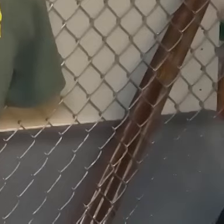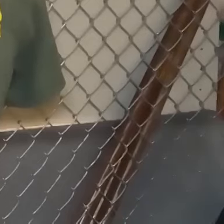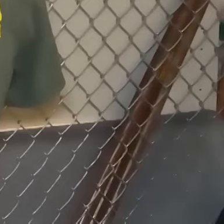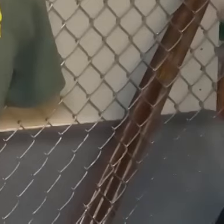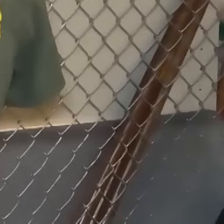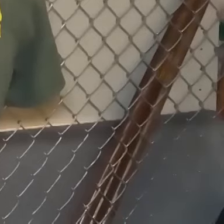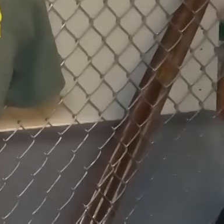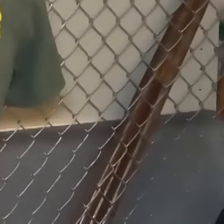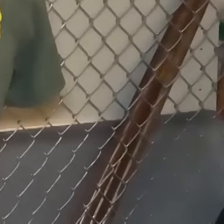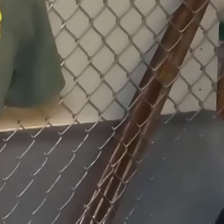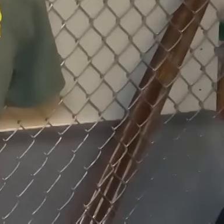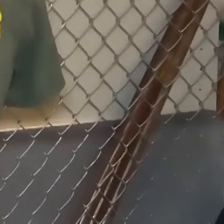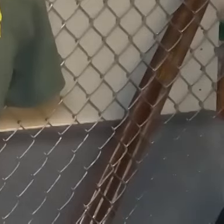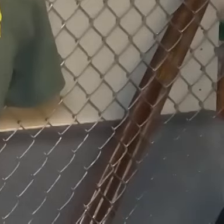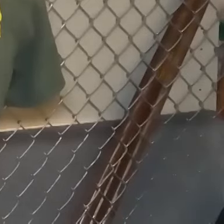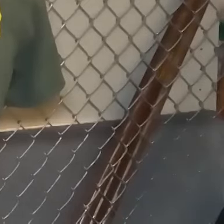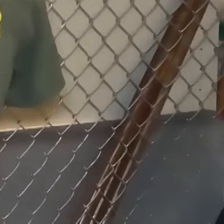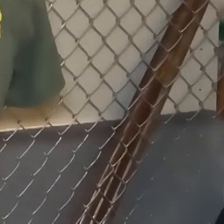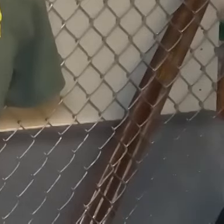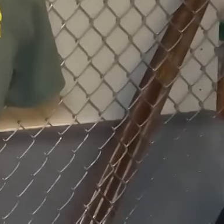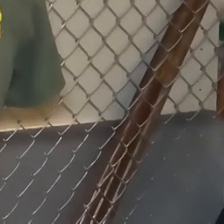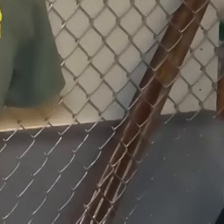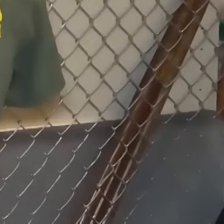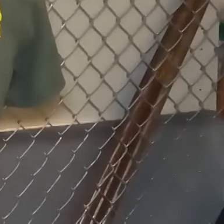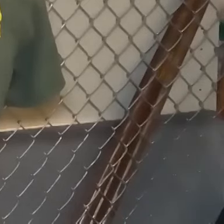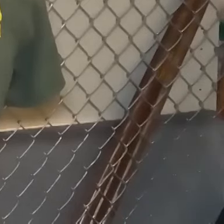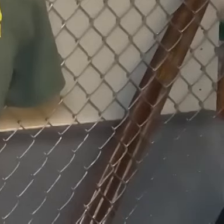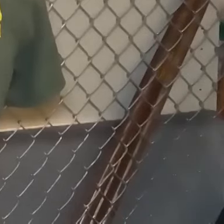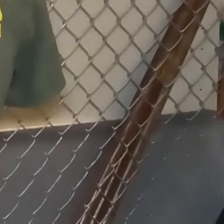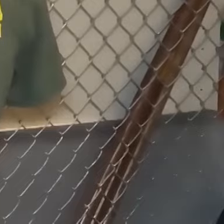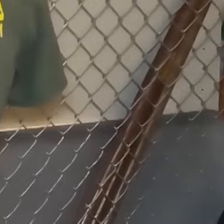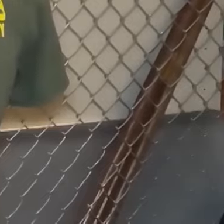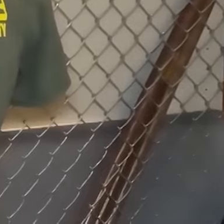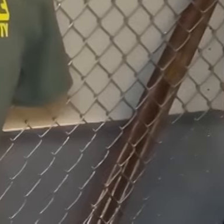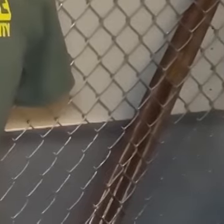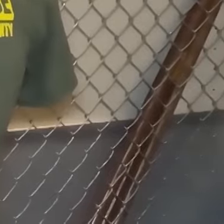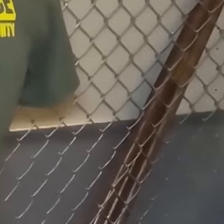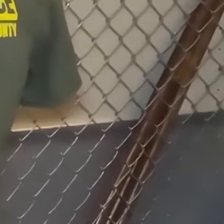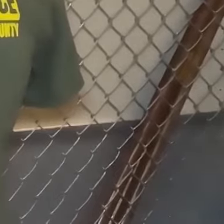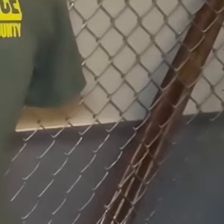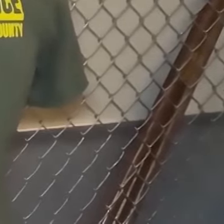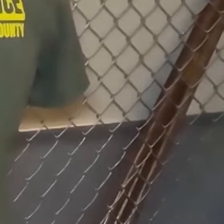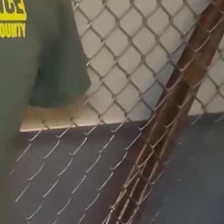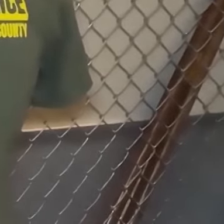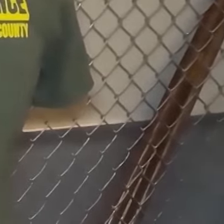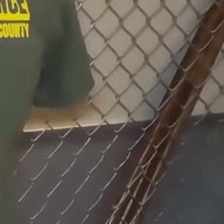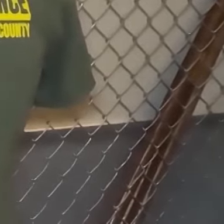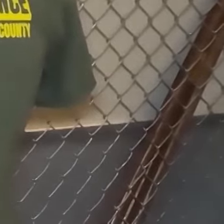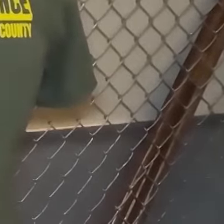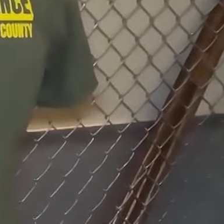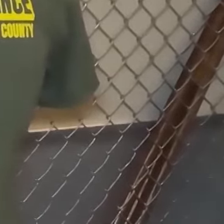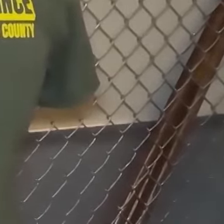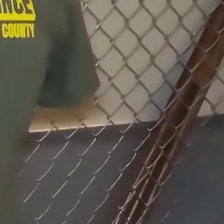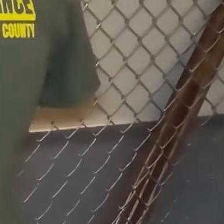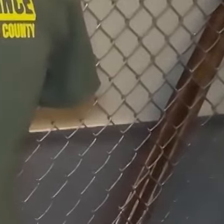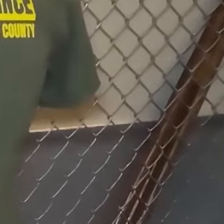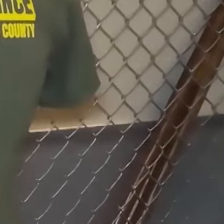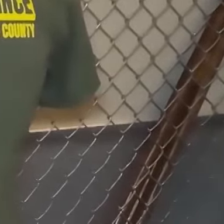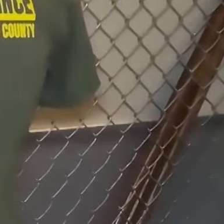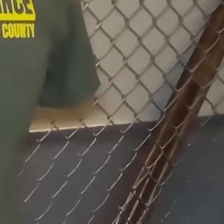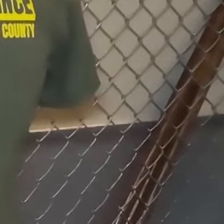el más buscado de esta semana en este condado de oola el municipio 79 el